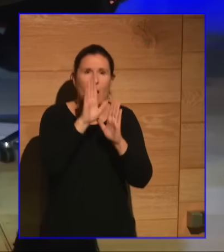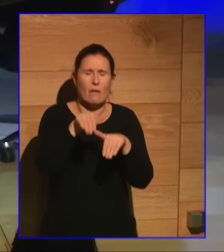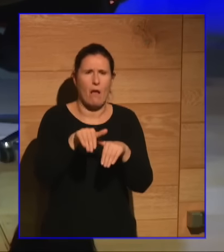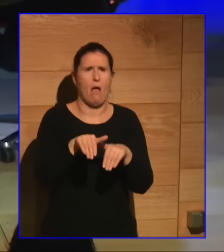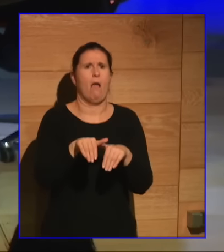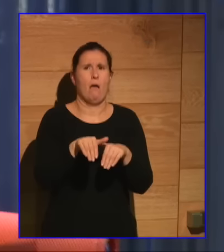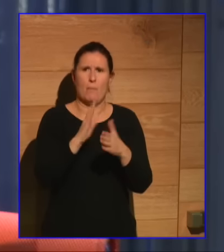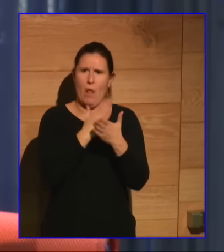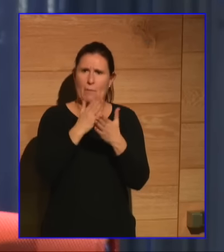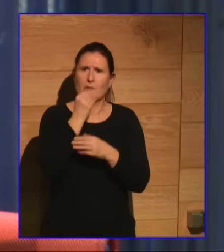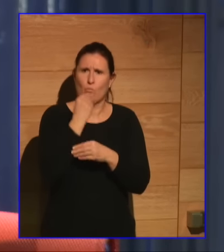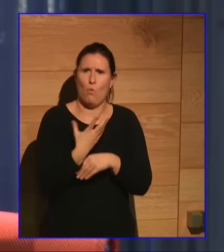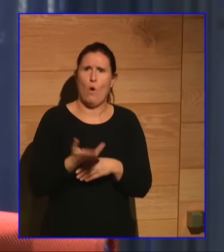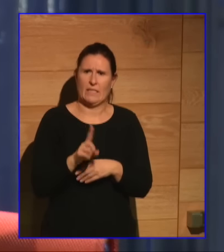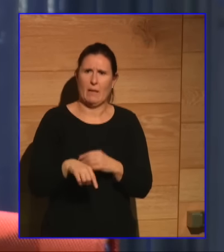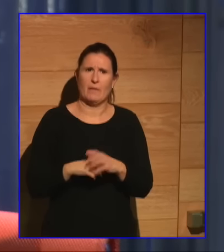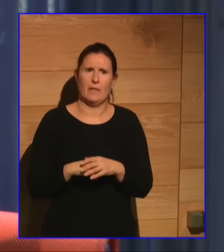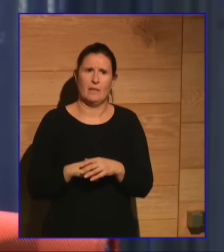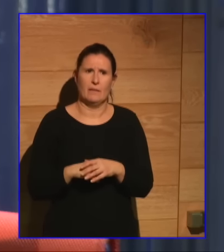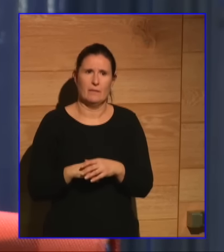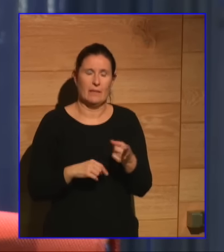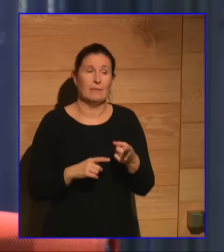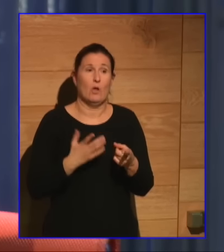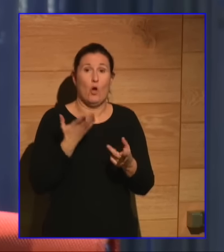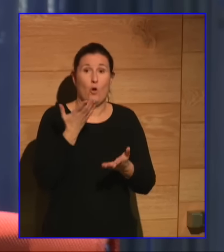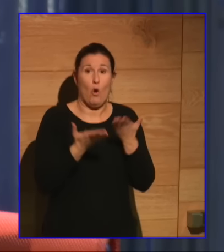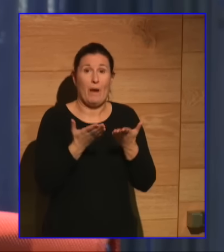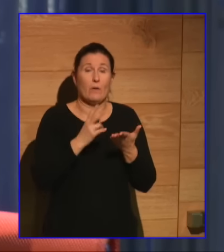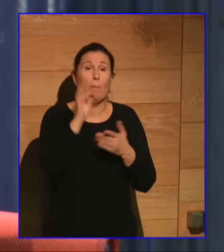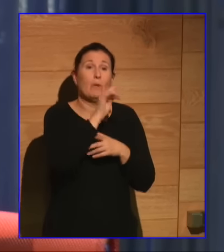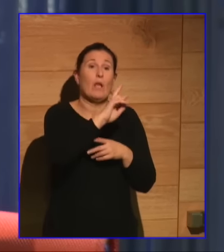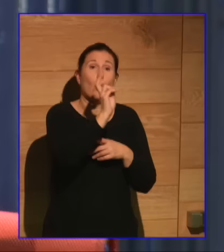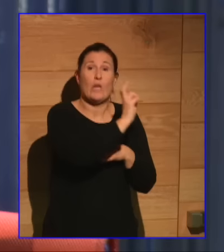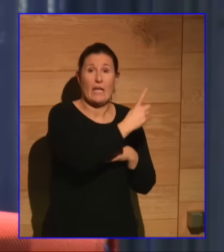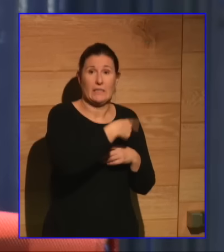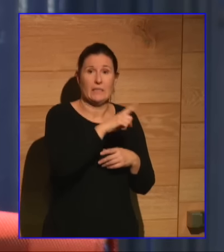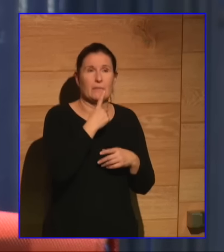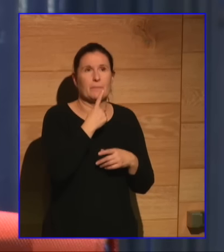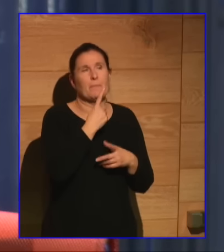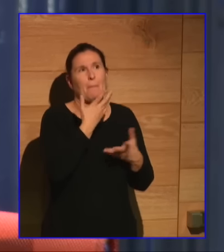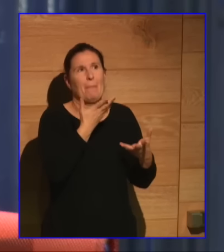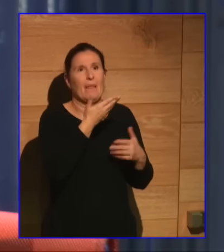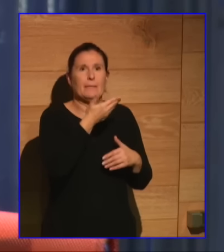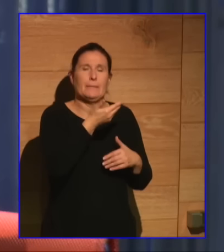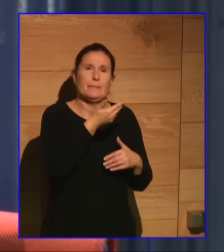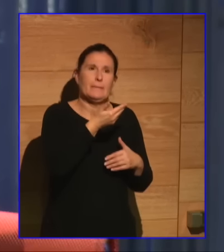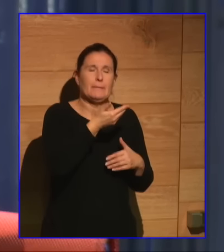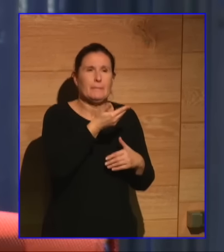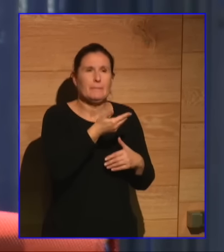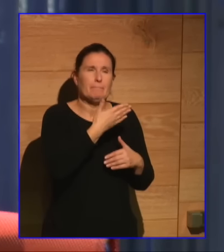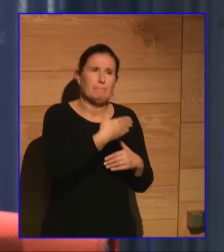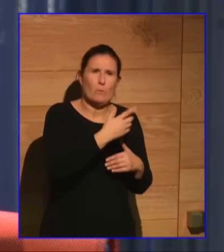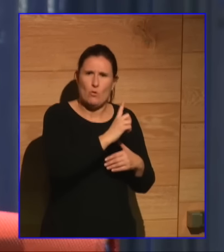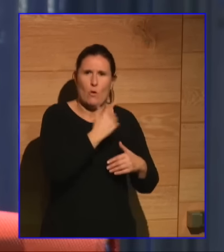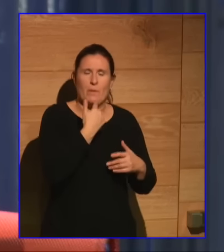que la ha hecho Dios. O sea, comparado con sus demás películas, a lo mejor es, un, es una obra, no sé si menor, pero a lo mejor más